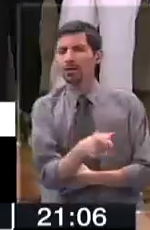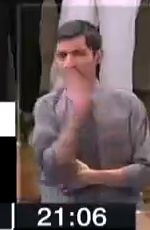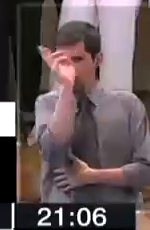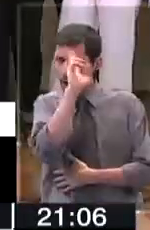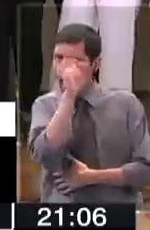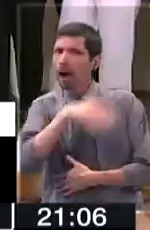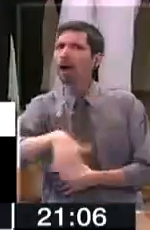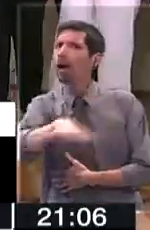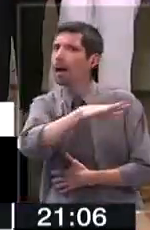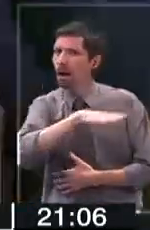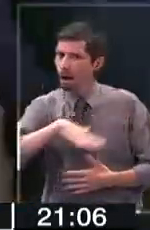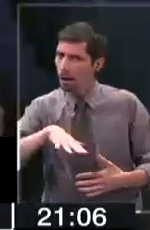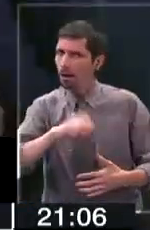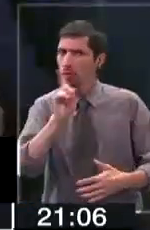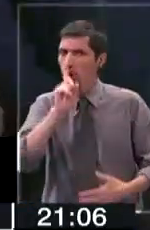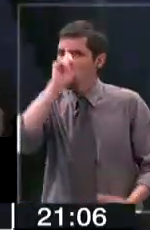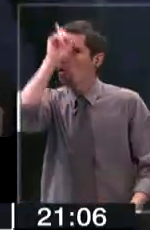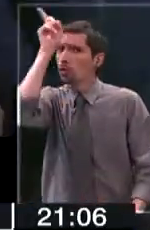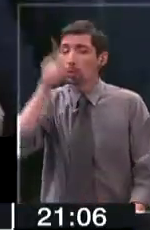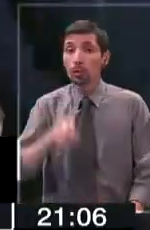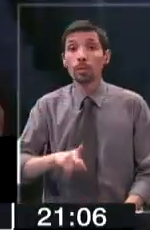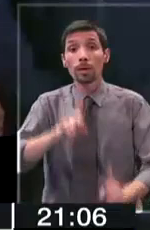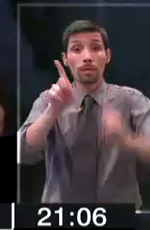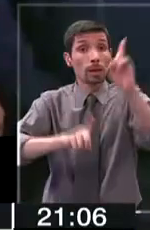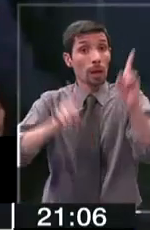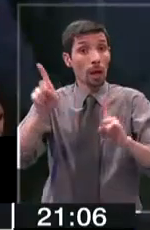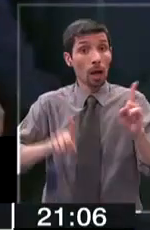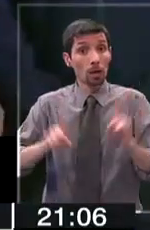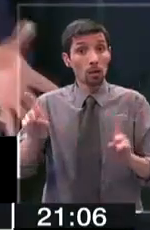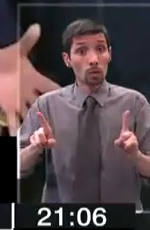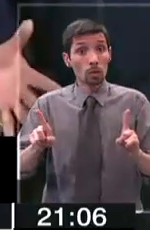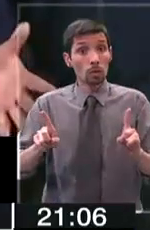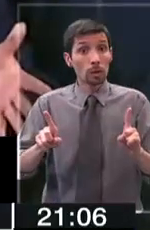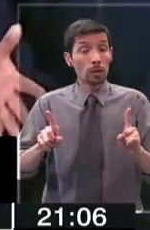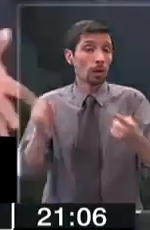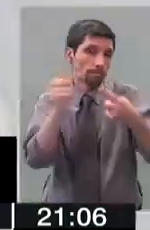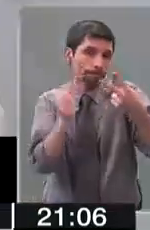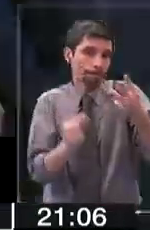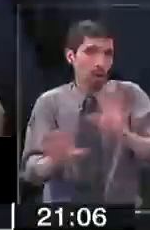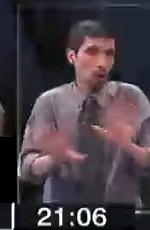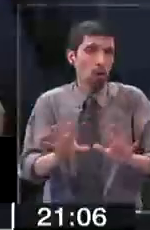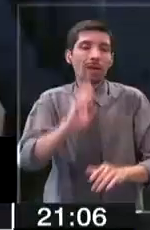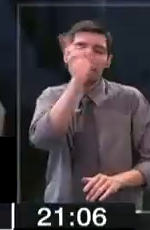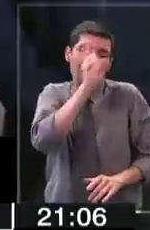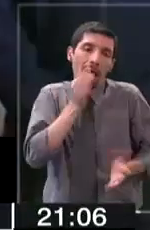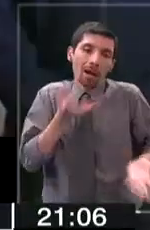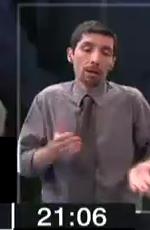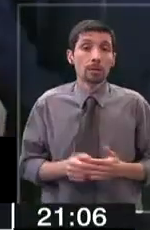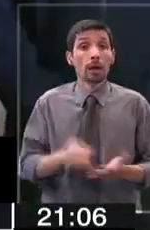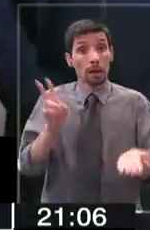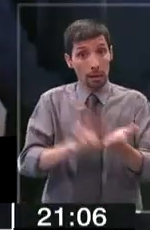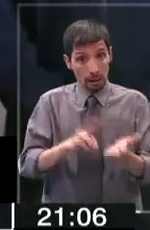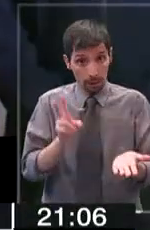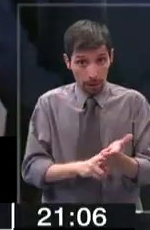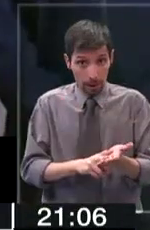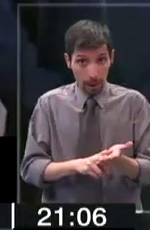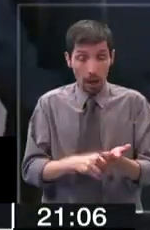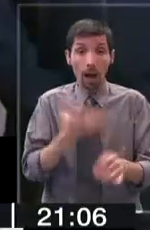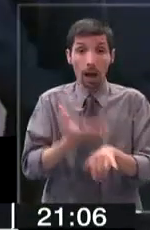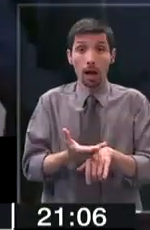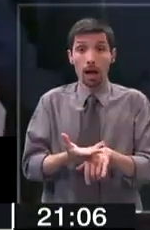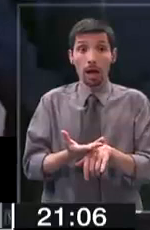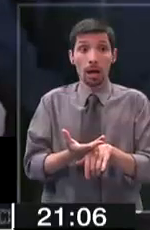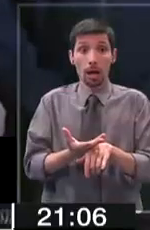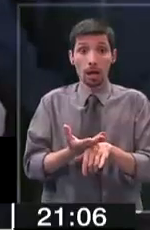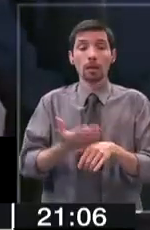estas emergencias. Hay algunos elementos raros, por decirlo así. Es verdad que estamos ante un precedente